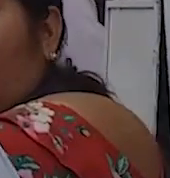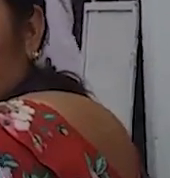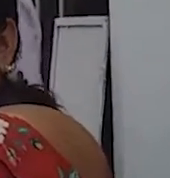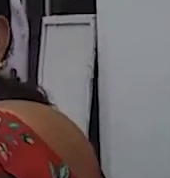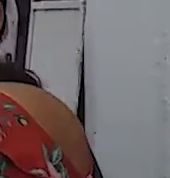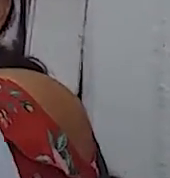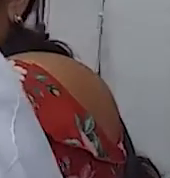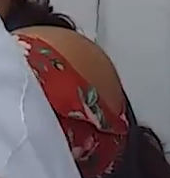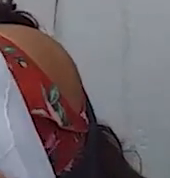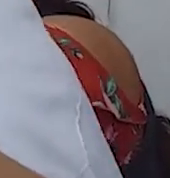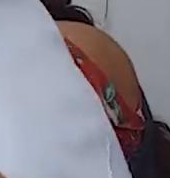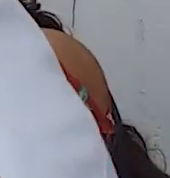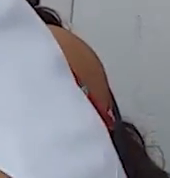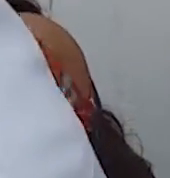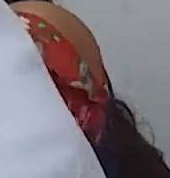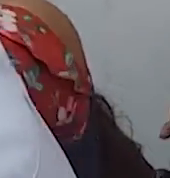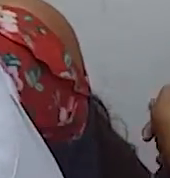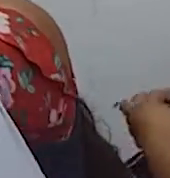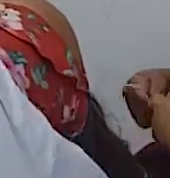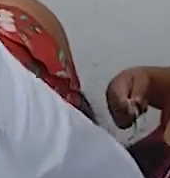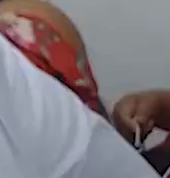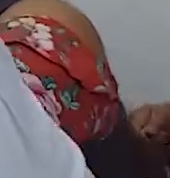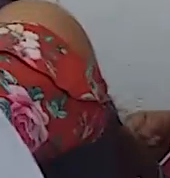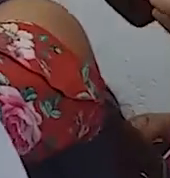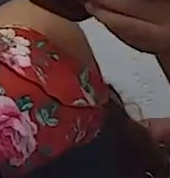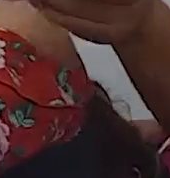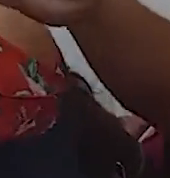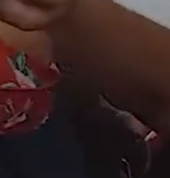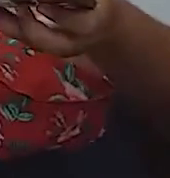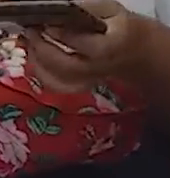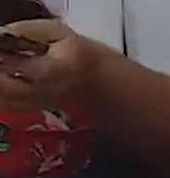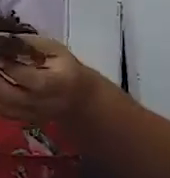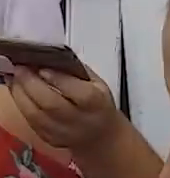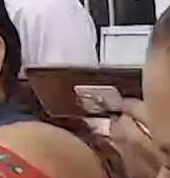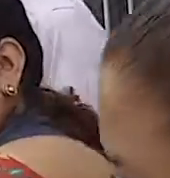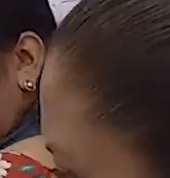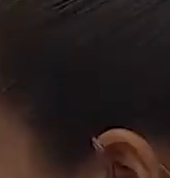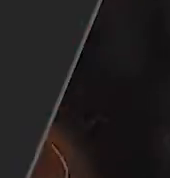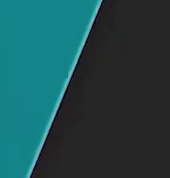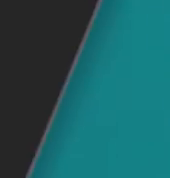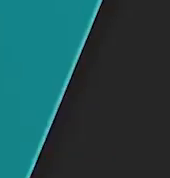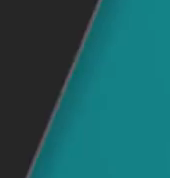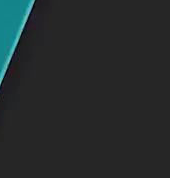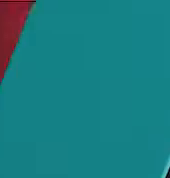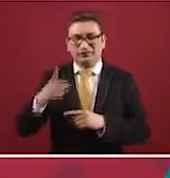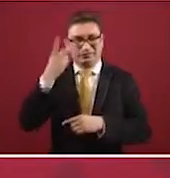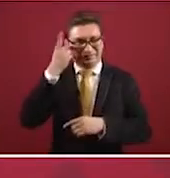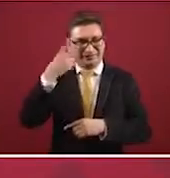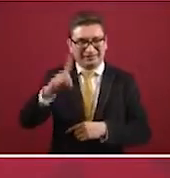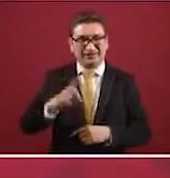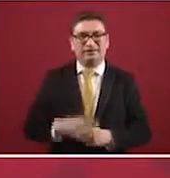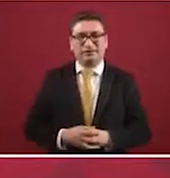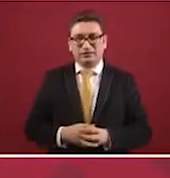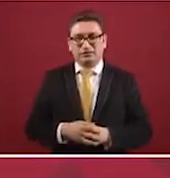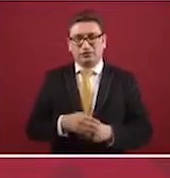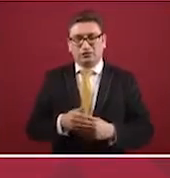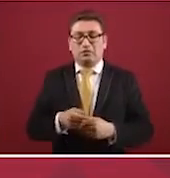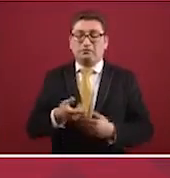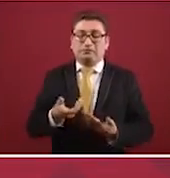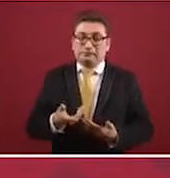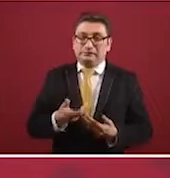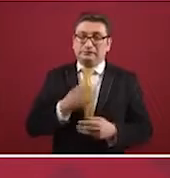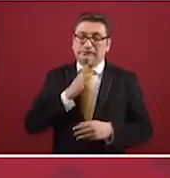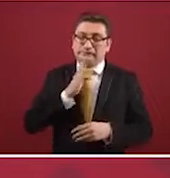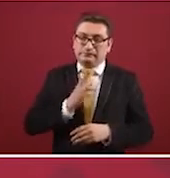López Hernández, luego de reunirse con el director general de la empresa productiva. El presidente